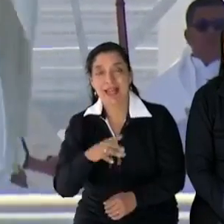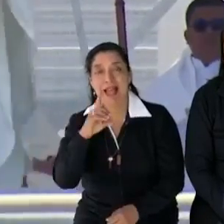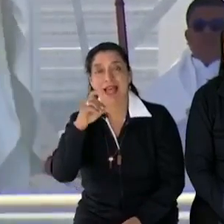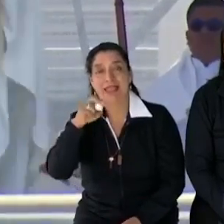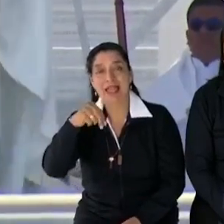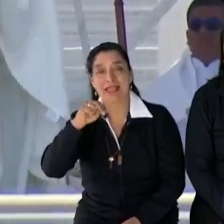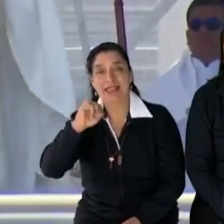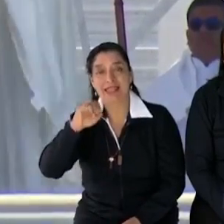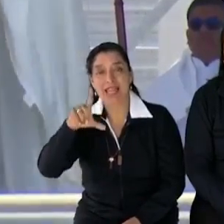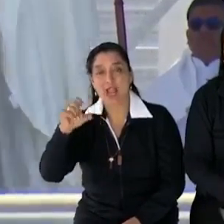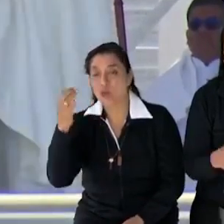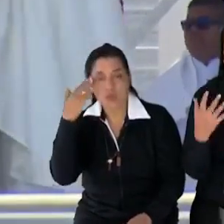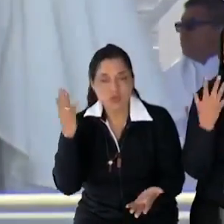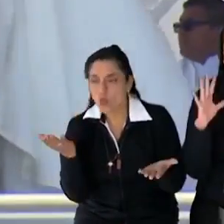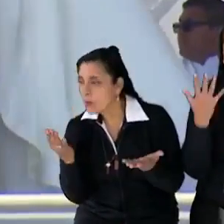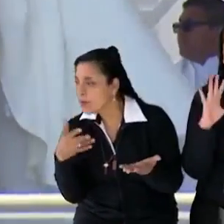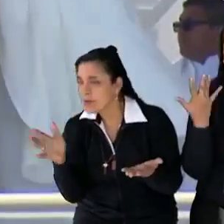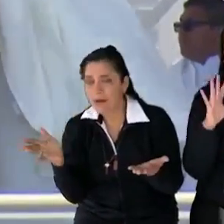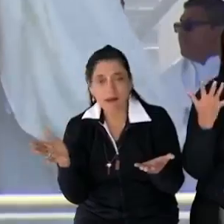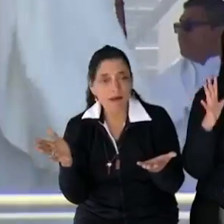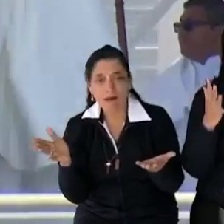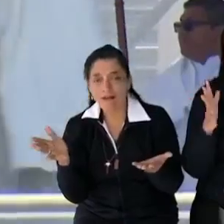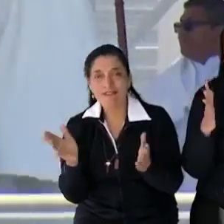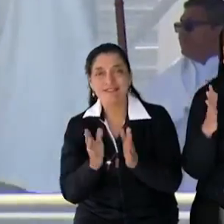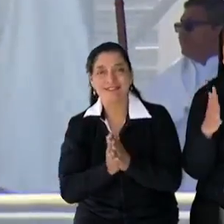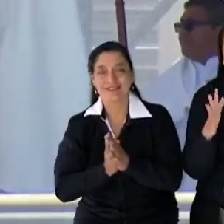Danilo, que no sé por dónde anda,